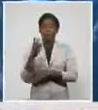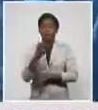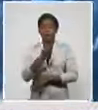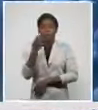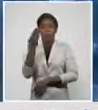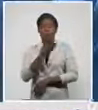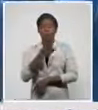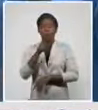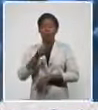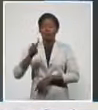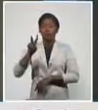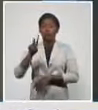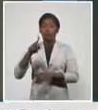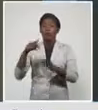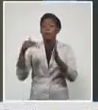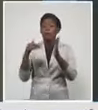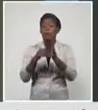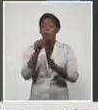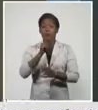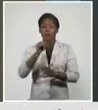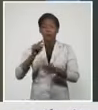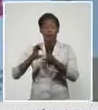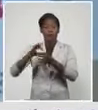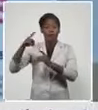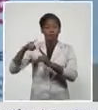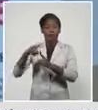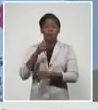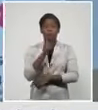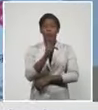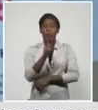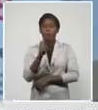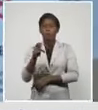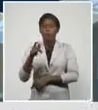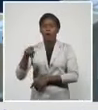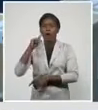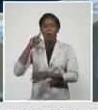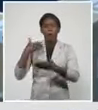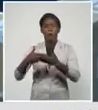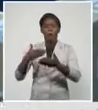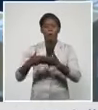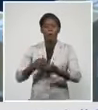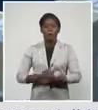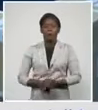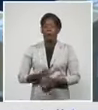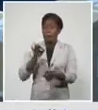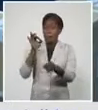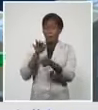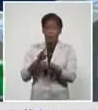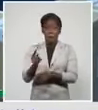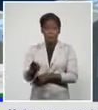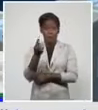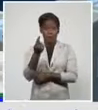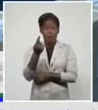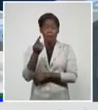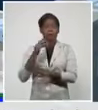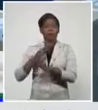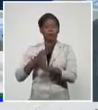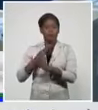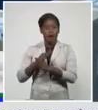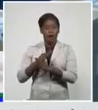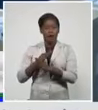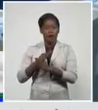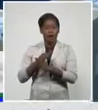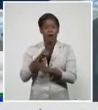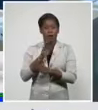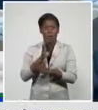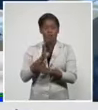más protegidos e inmunes. Cuando se planificó el ensayo clínico se pensó en la provincia de Santiago de Cuba, que era donde se hicieron la fase 1 y la fase 2. Después